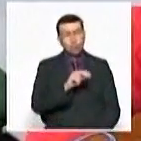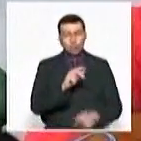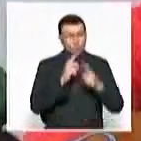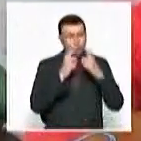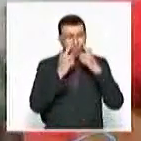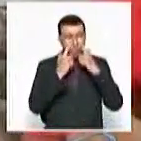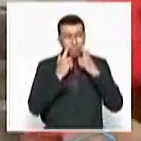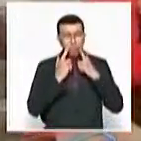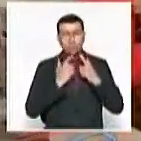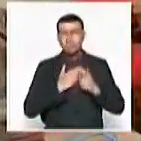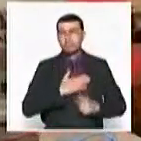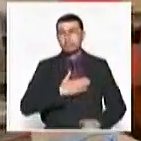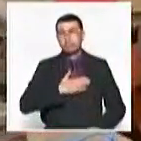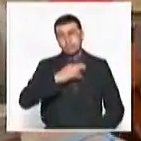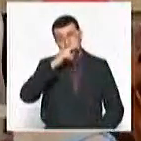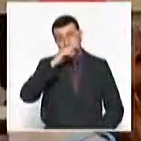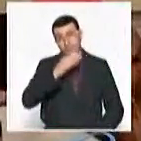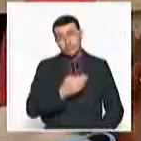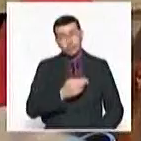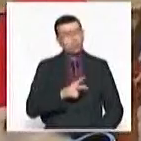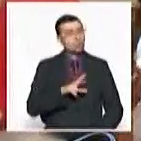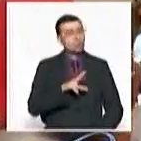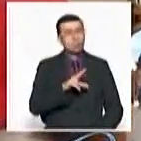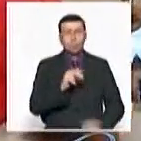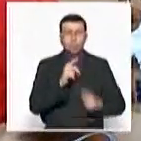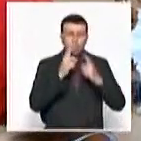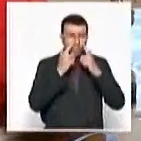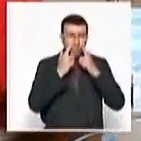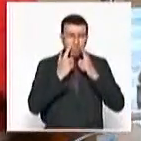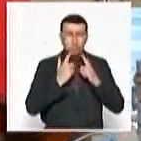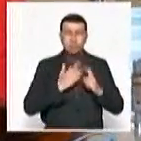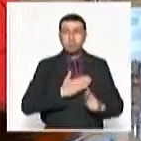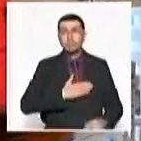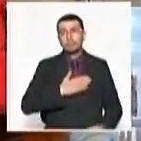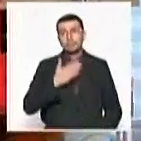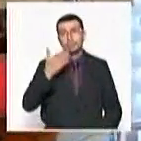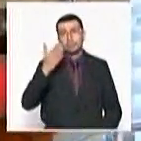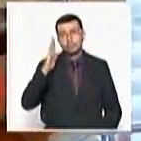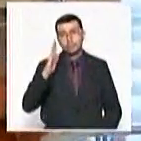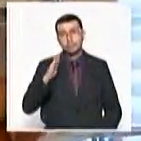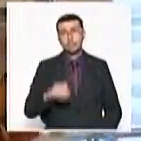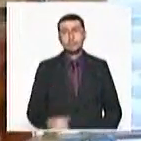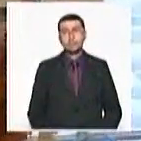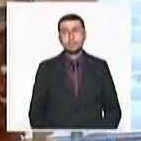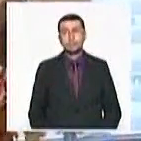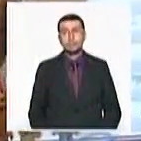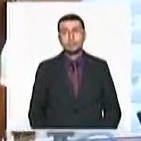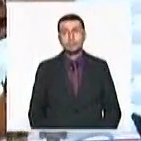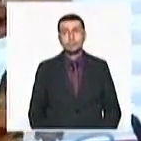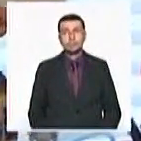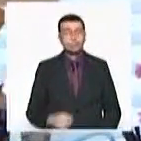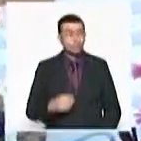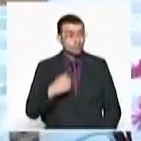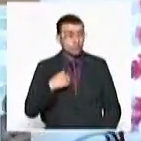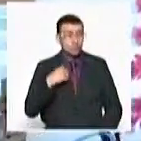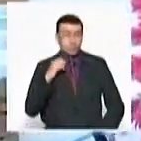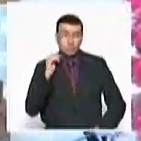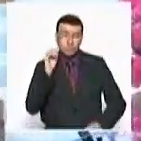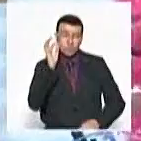niño, no llores, mi Dios, si te he